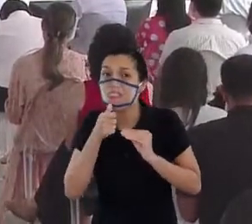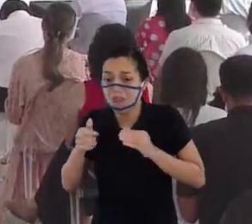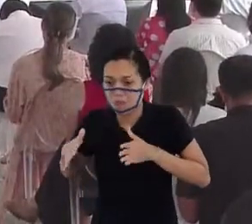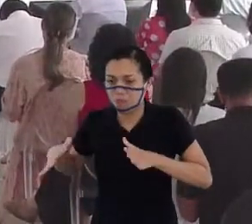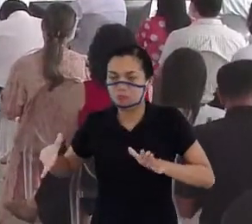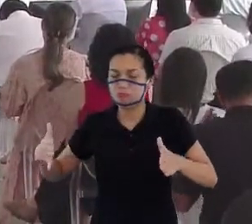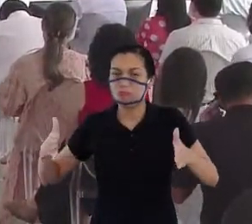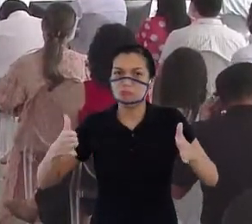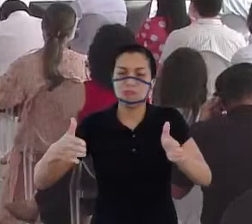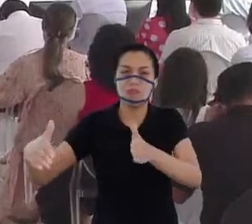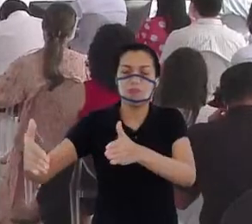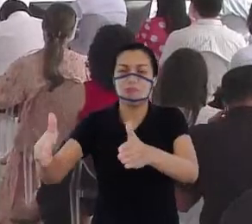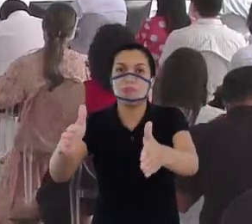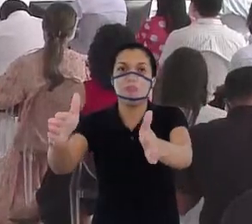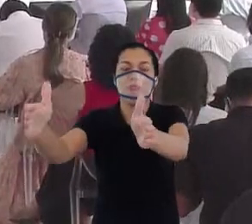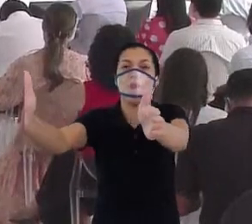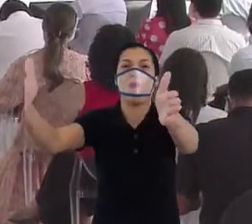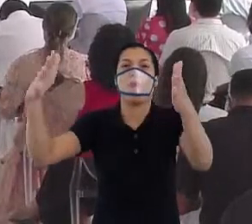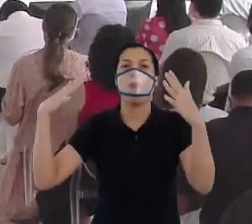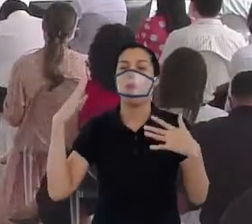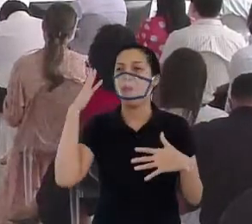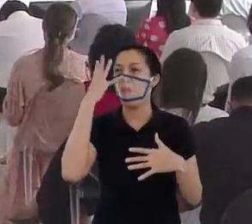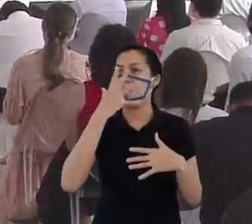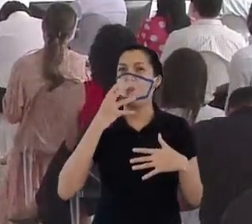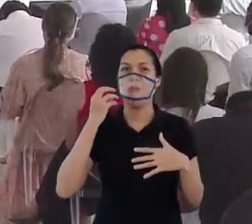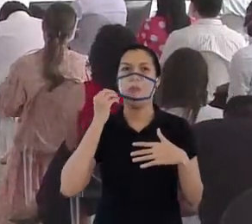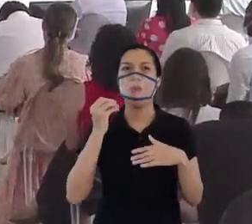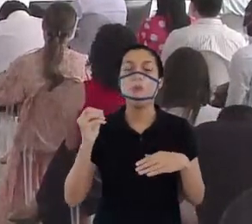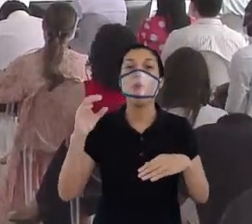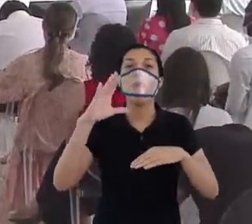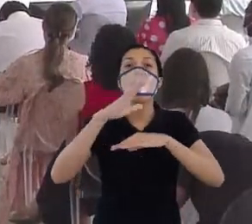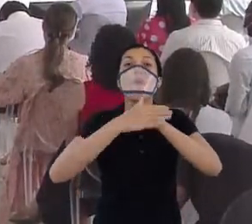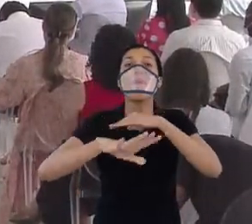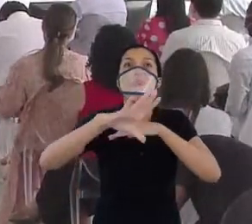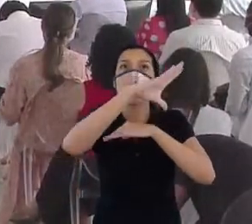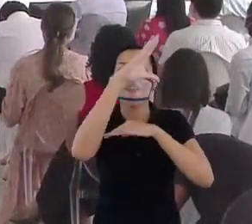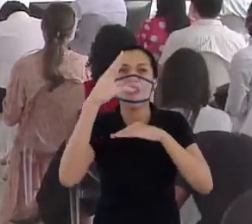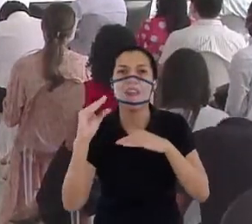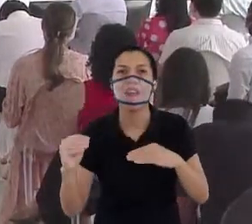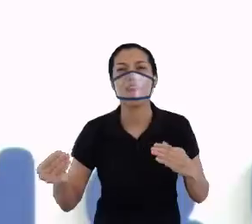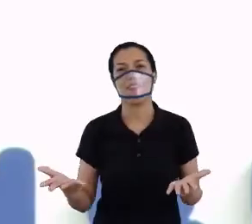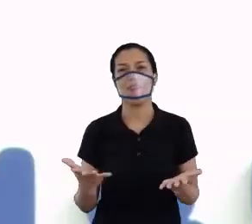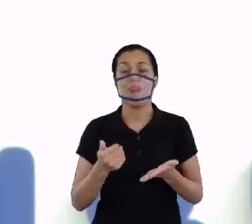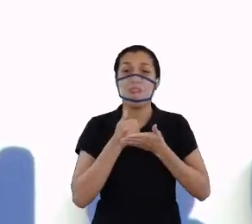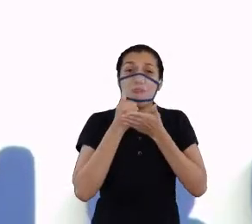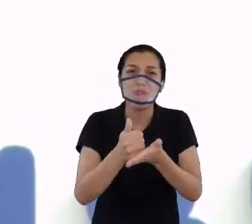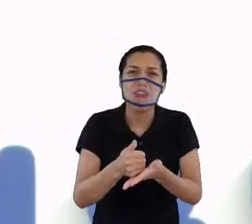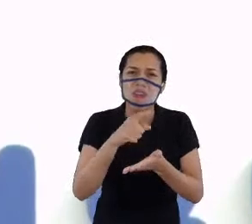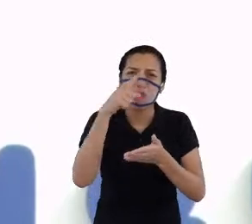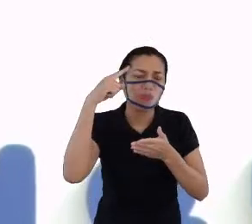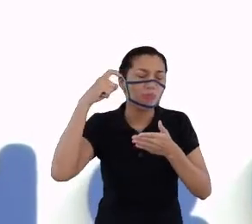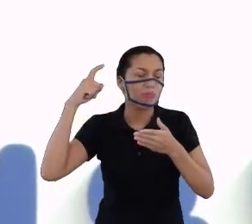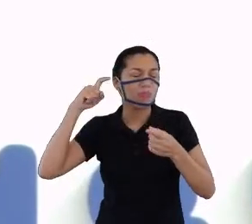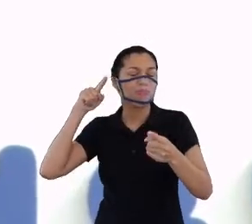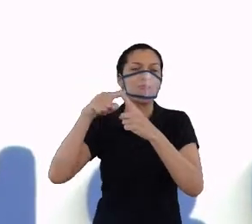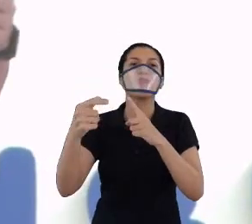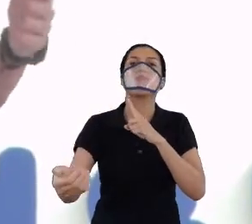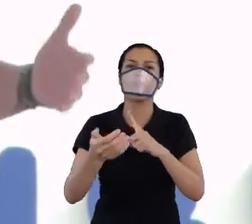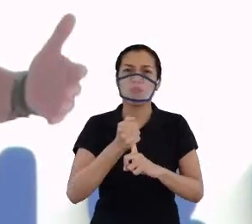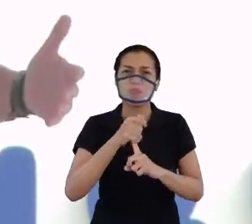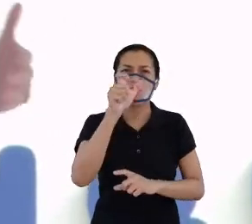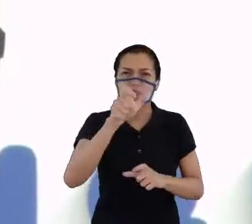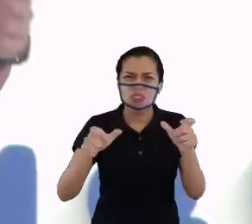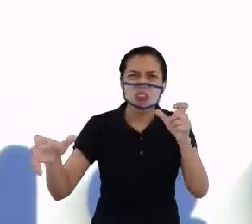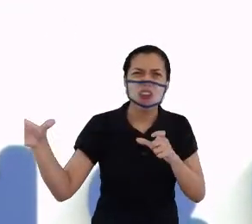alegría de todos nosotros para acompañarlos y ayudarlos a cumplir sus sueños. Aquí nadie se queda, porque